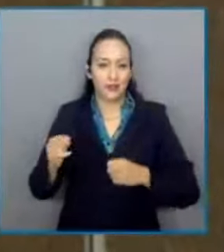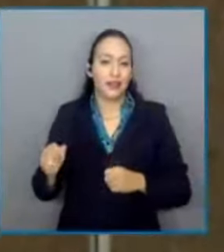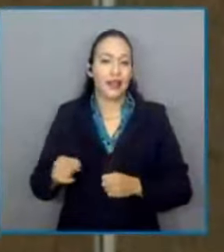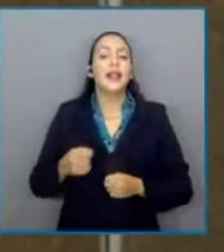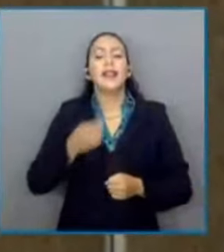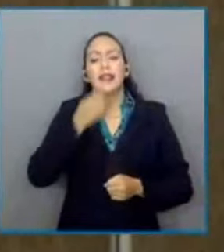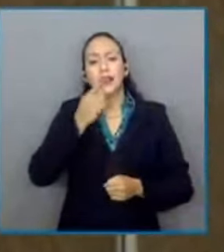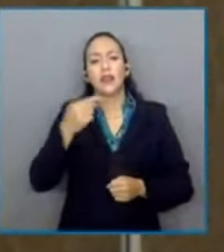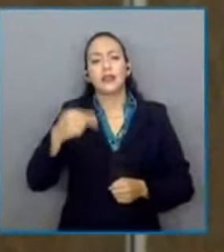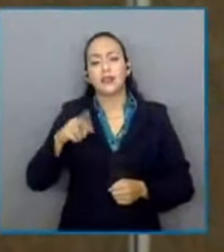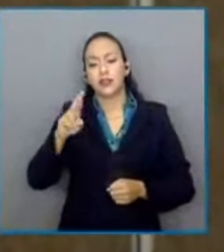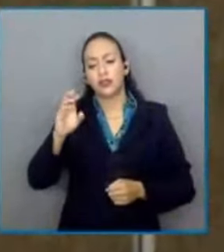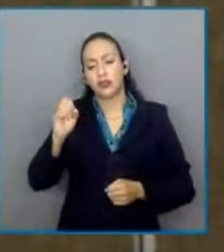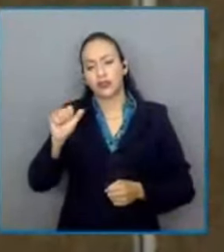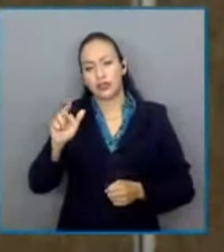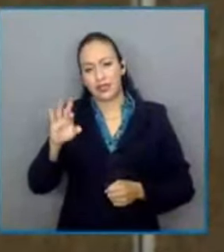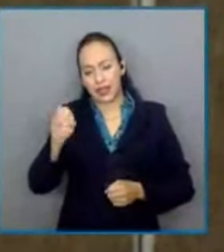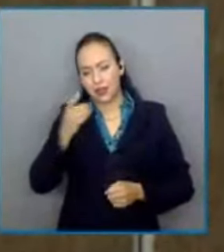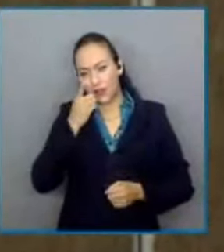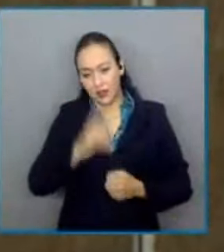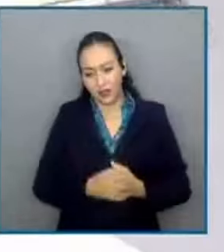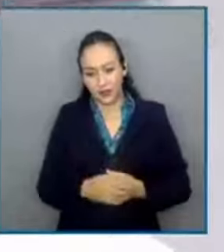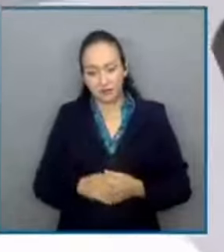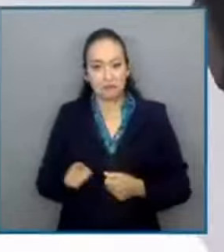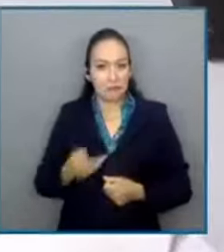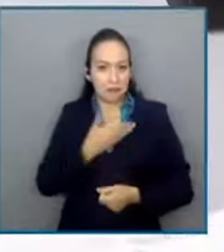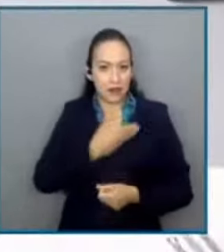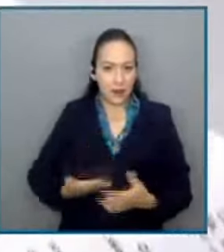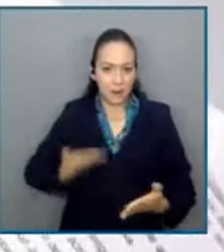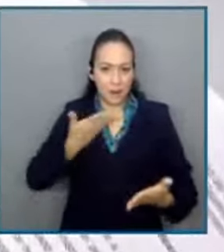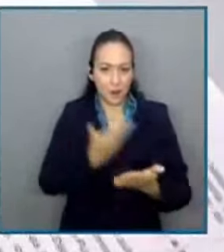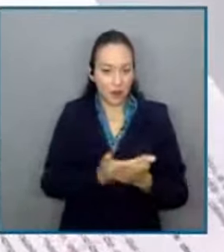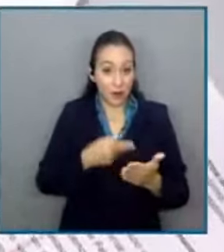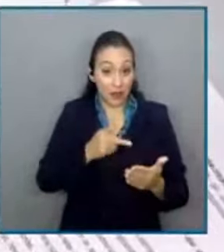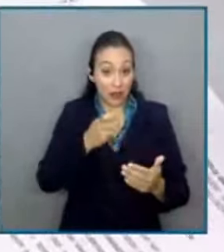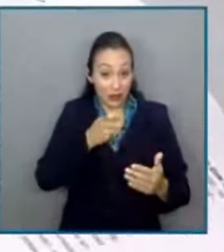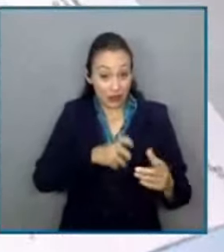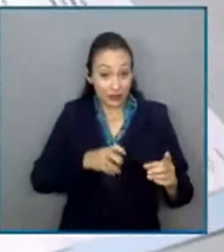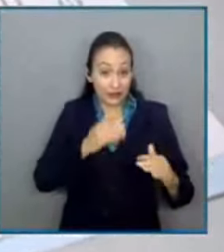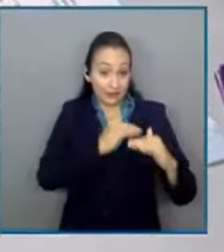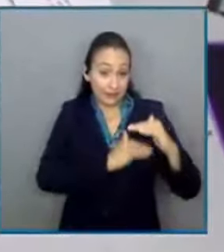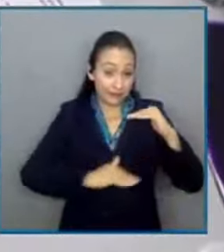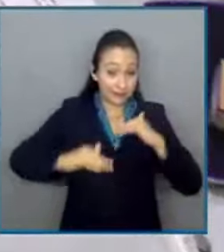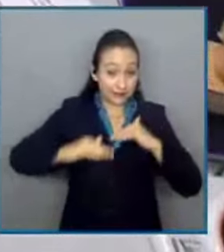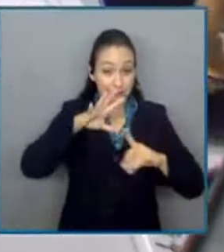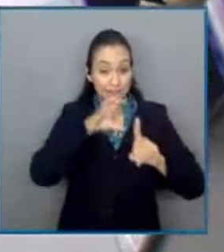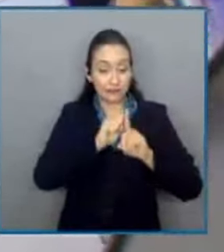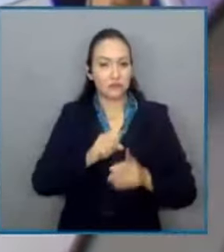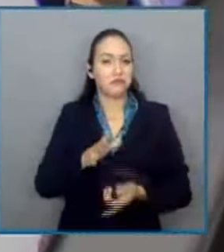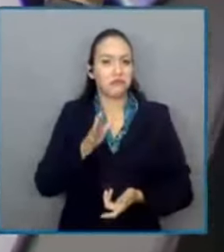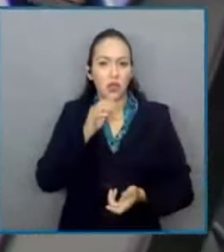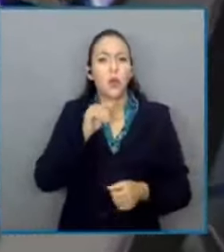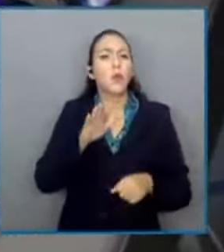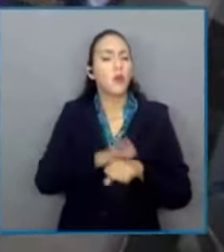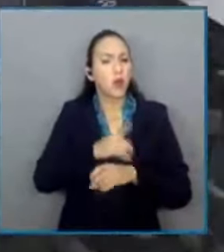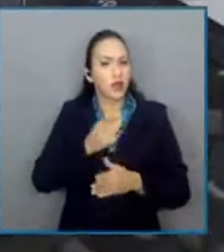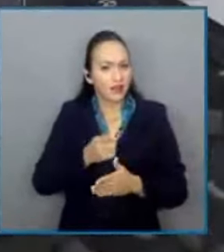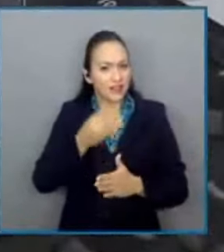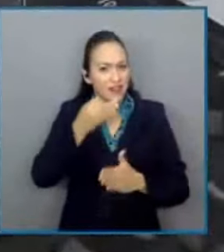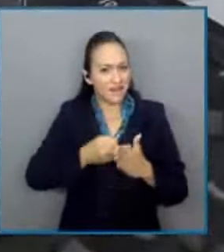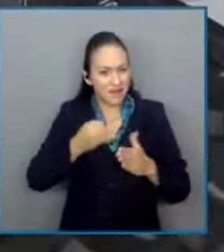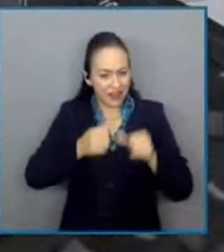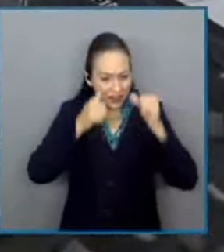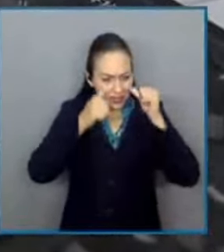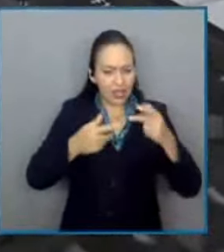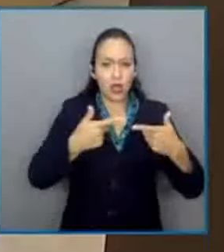no tendrá éxito porque no atiende las verdaderas causas que impiden el acceso a la justicia a los sectores vulnerables. Indicó